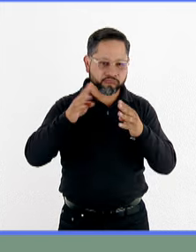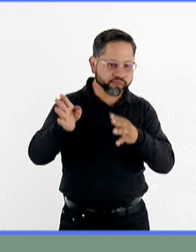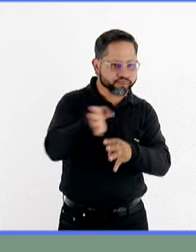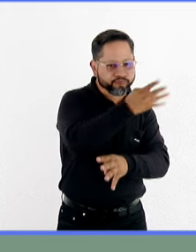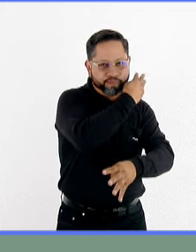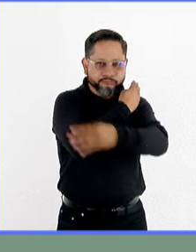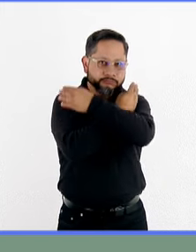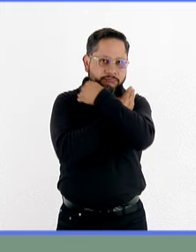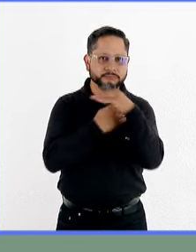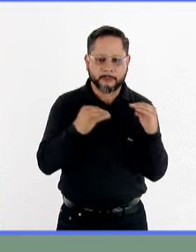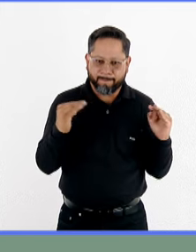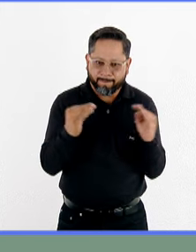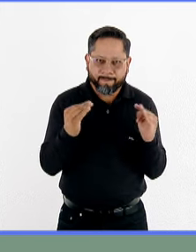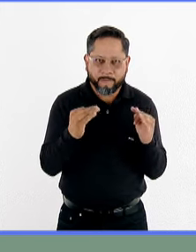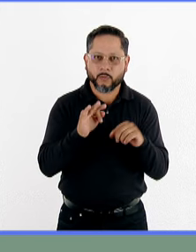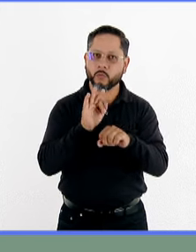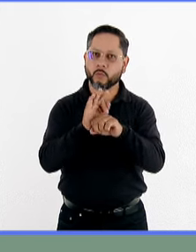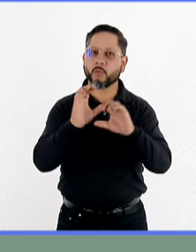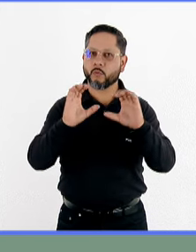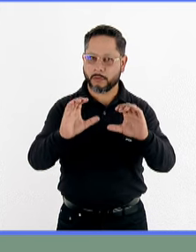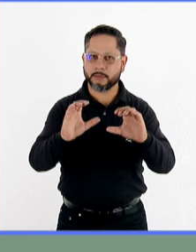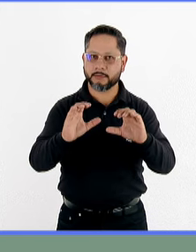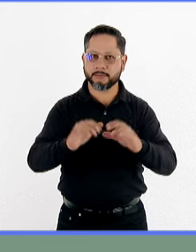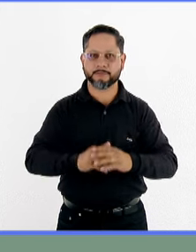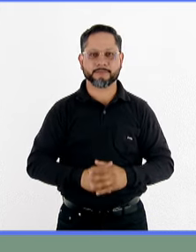nariz en la temporada invernal.